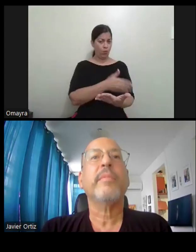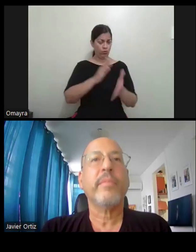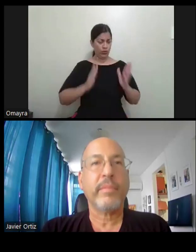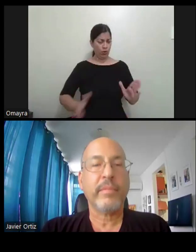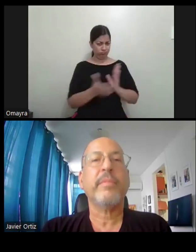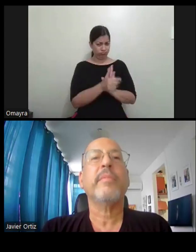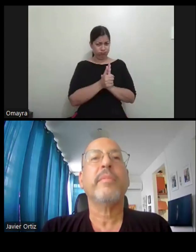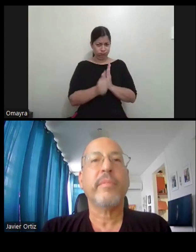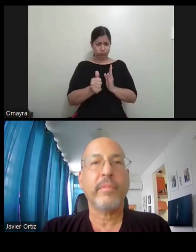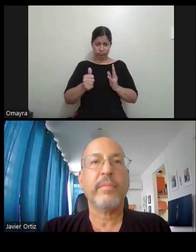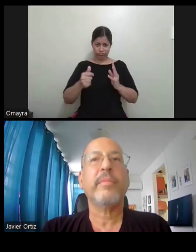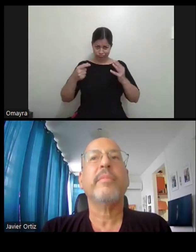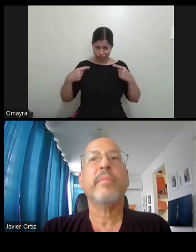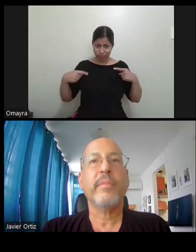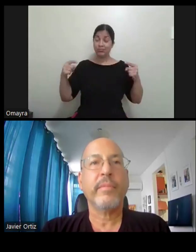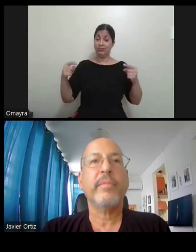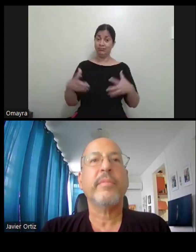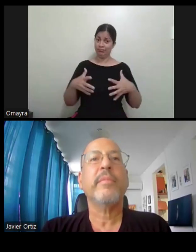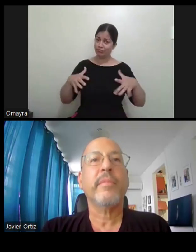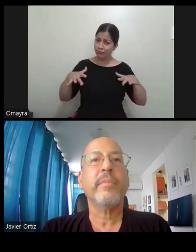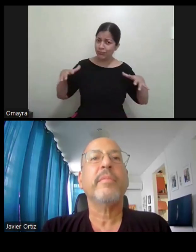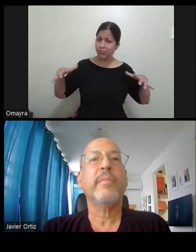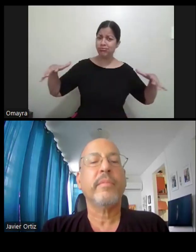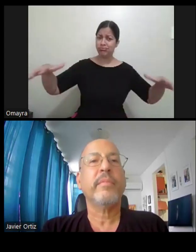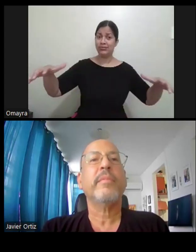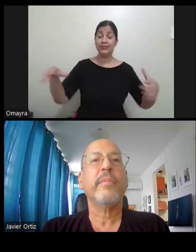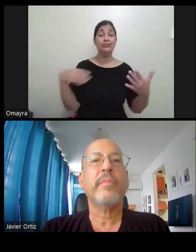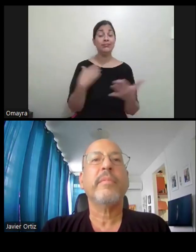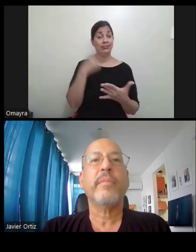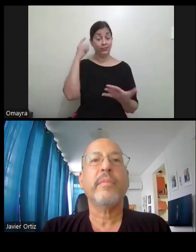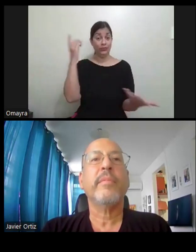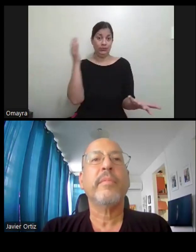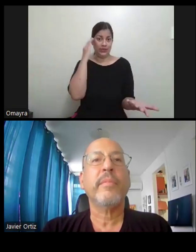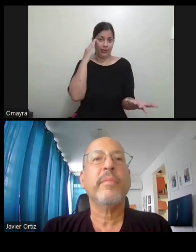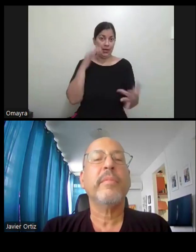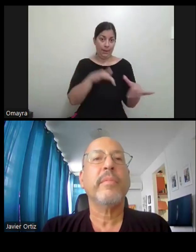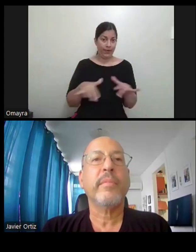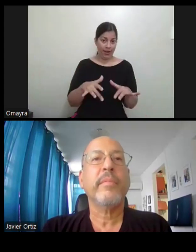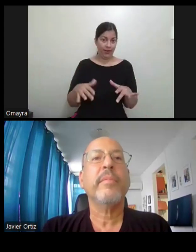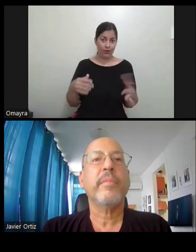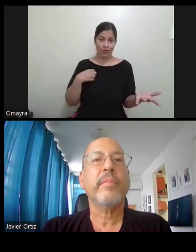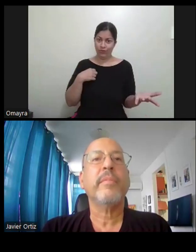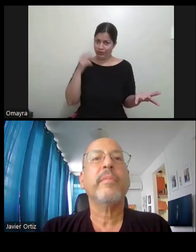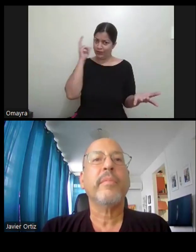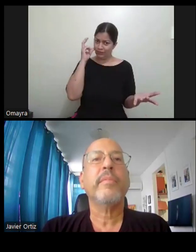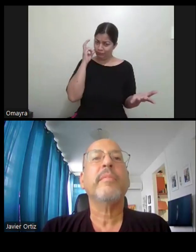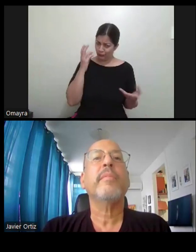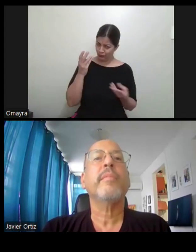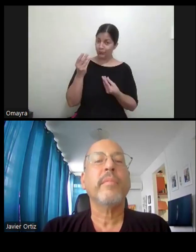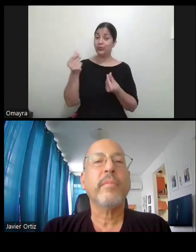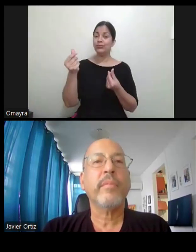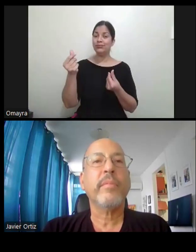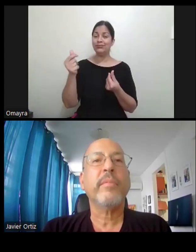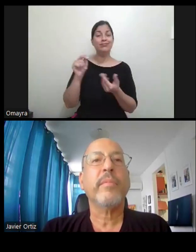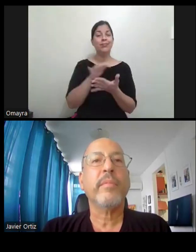armónica y esa visión de oído también, ¿verdad?, que da el piano, se lo debemos a Ivonne Figueroa. Así es que el piano era